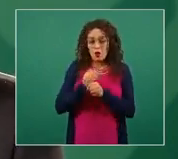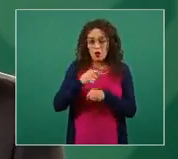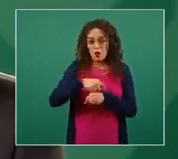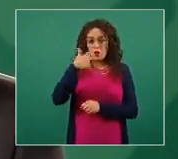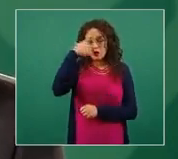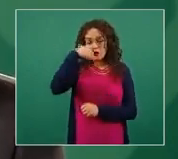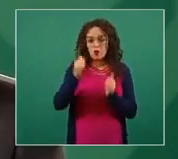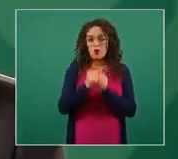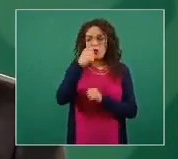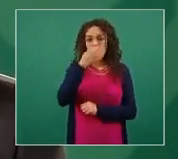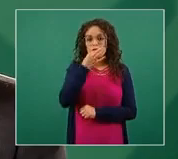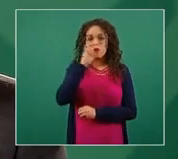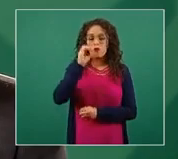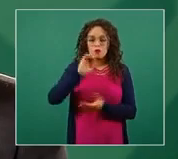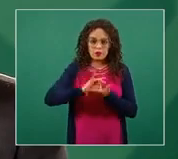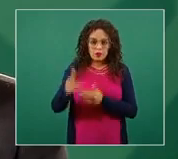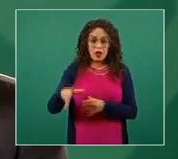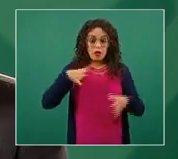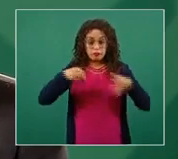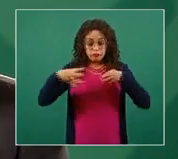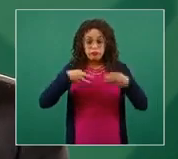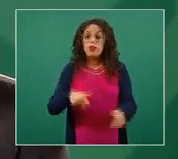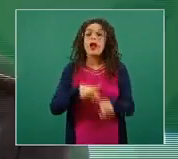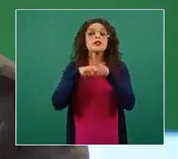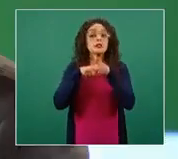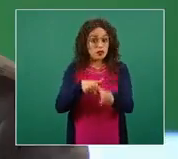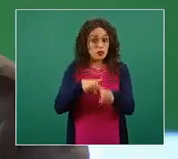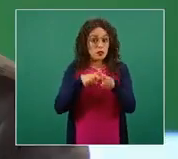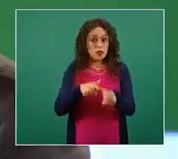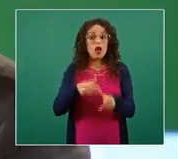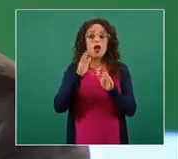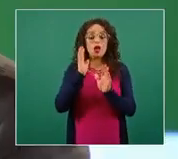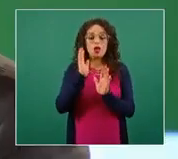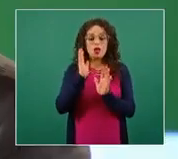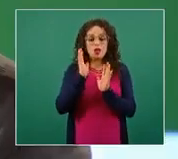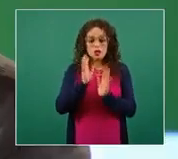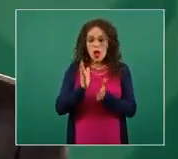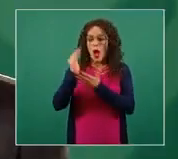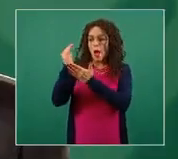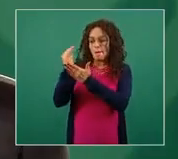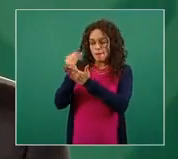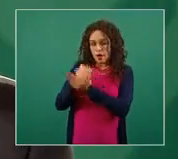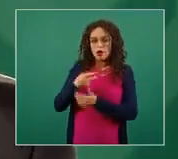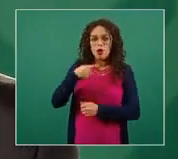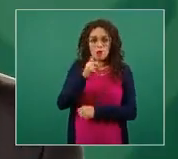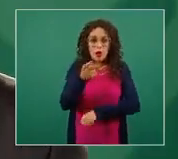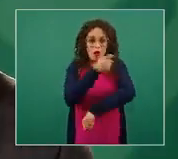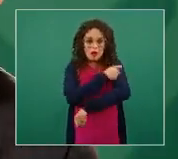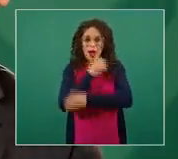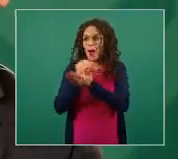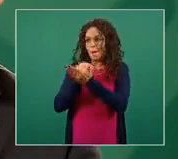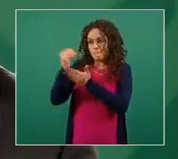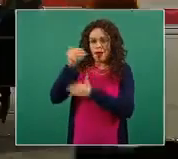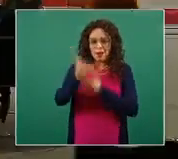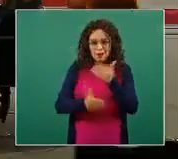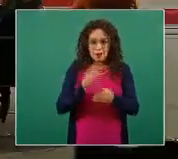gracias. La epidemia sigue, va bajando, la vacunación avanza. Muchas gracias.